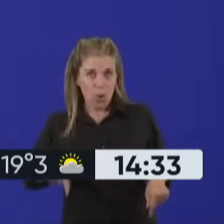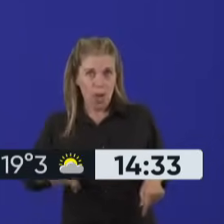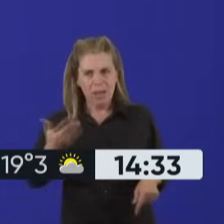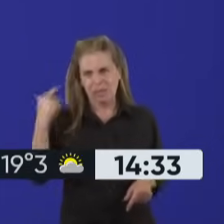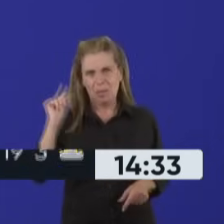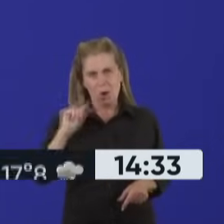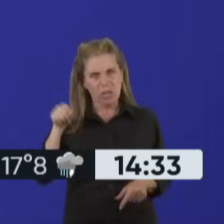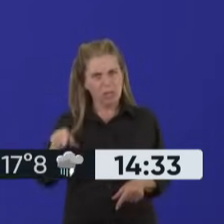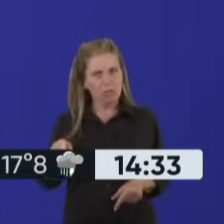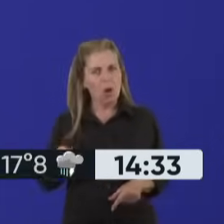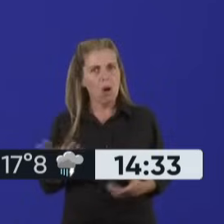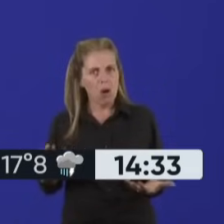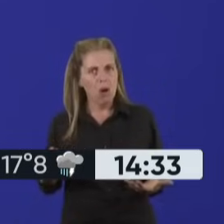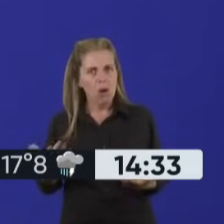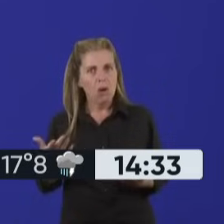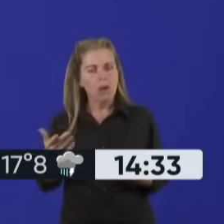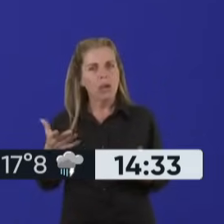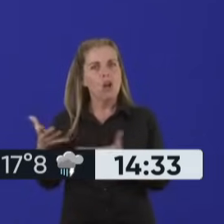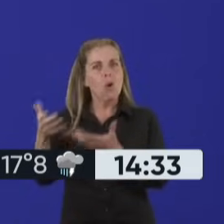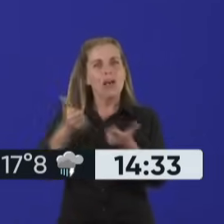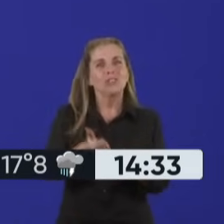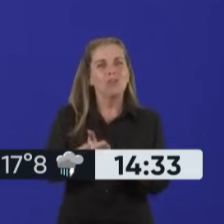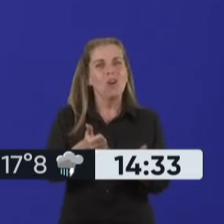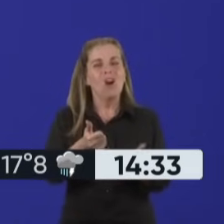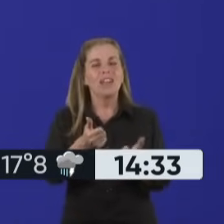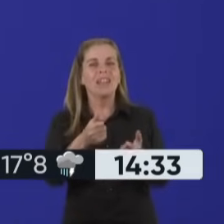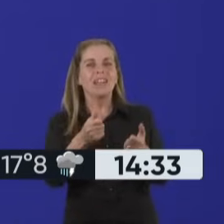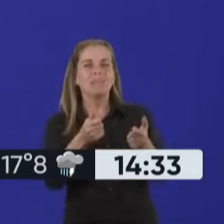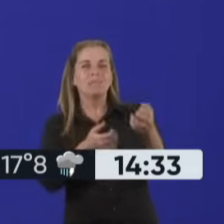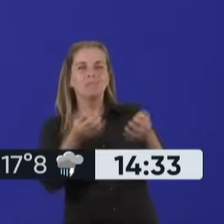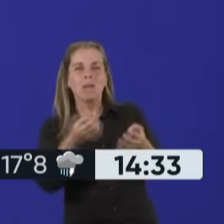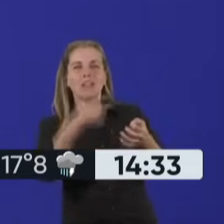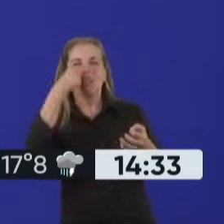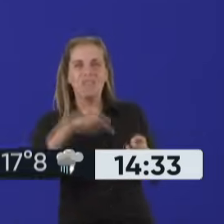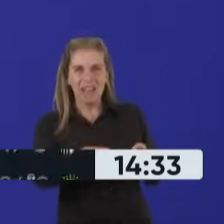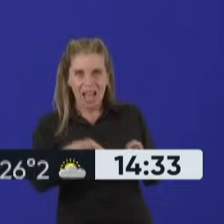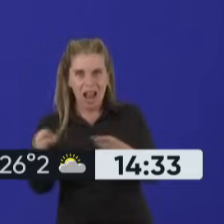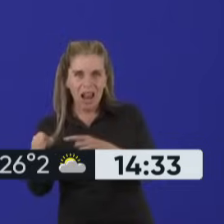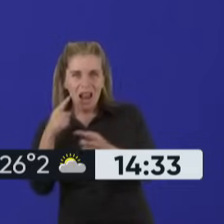que le tutorió la tesis mi queridísimo amigo Enrique Neder,